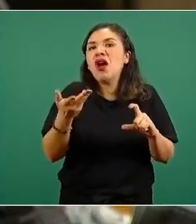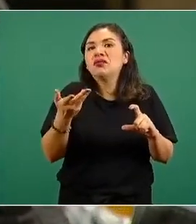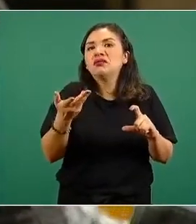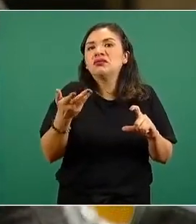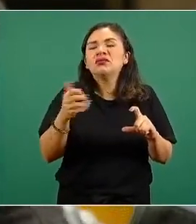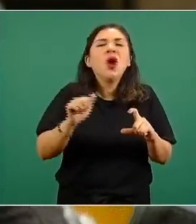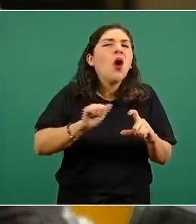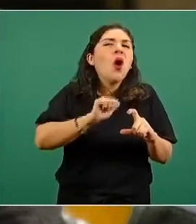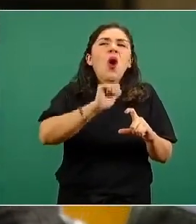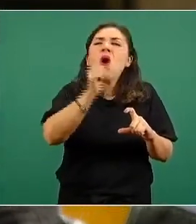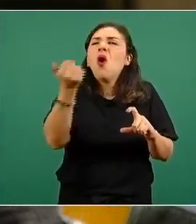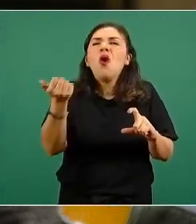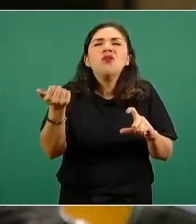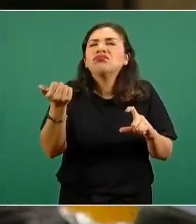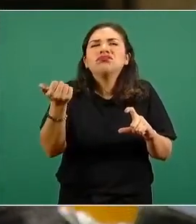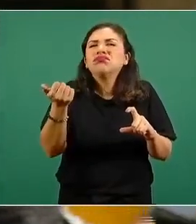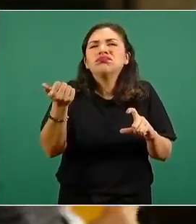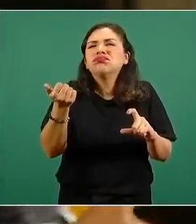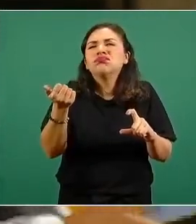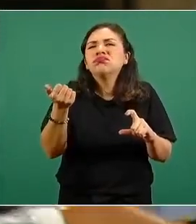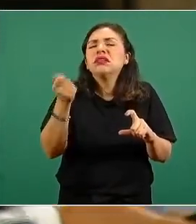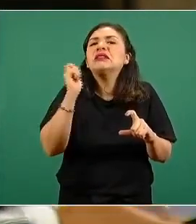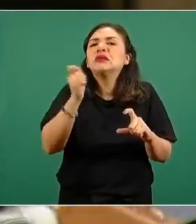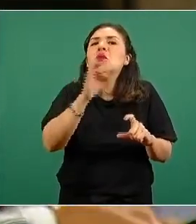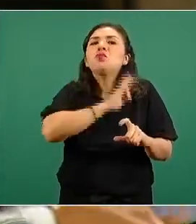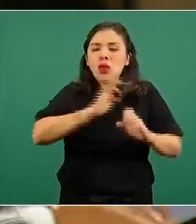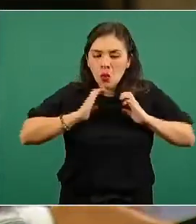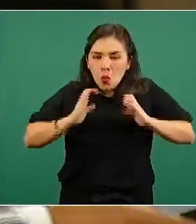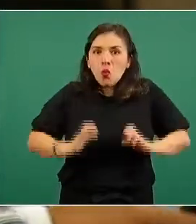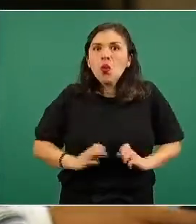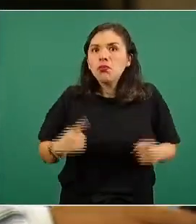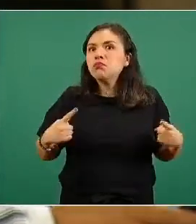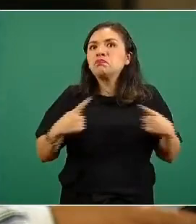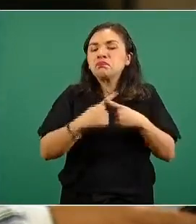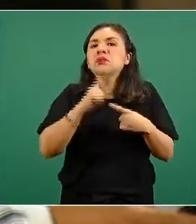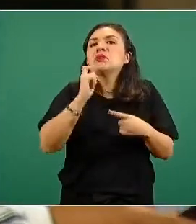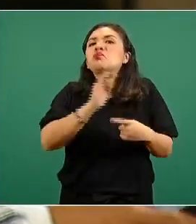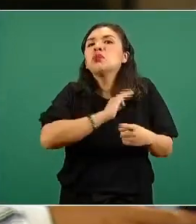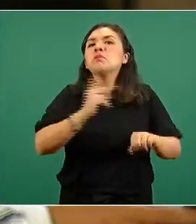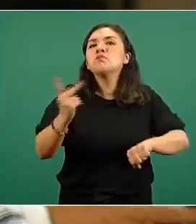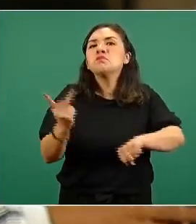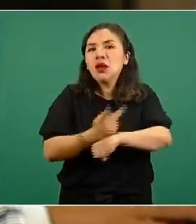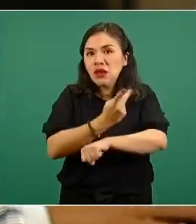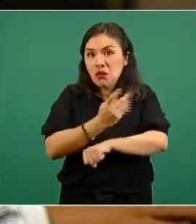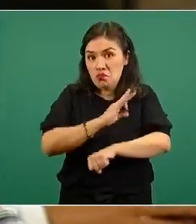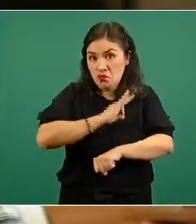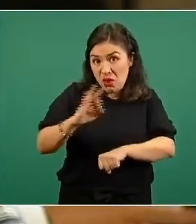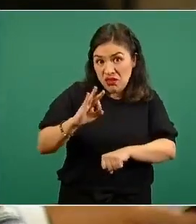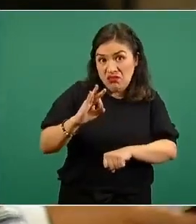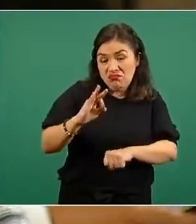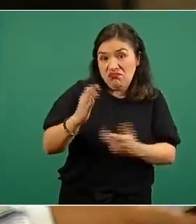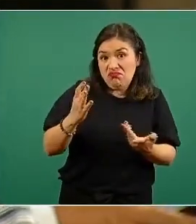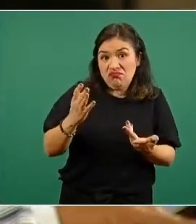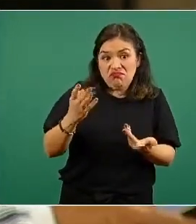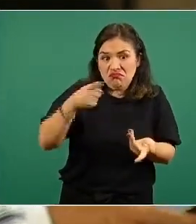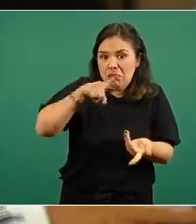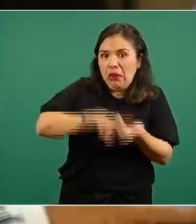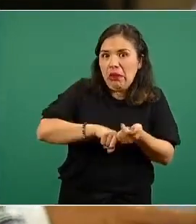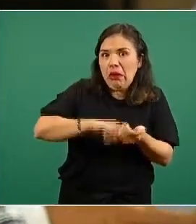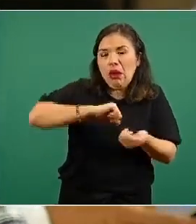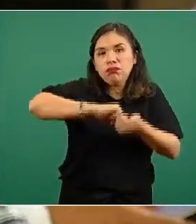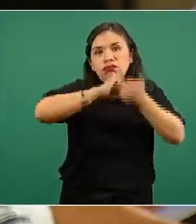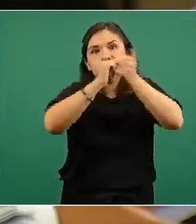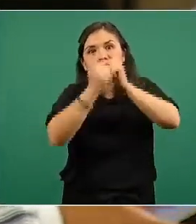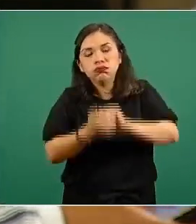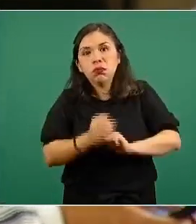pero otro tipo de sustancia. ¿Qué le podría hacer al cuerpo? ¿Qué le podría ocasionar? ¿Necrosis? ¿Le podría ocasionar, no sé,